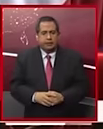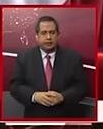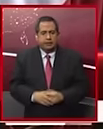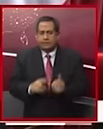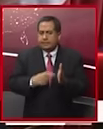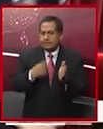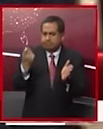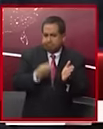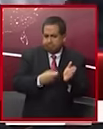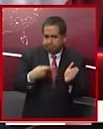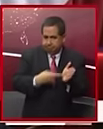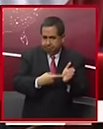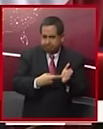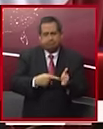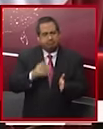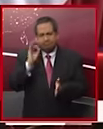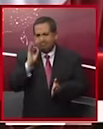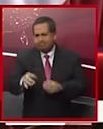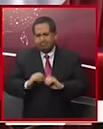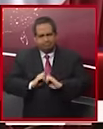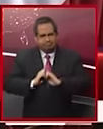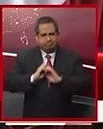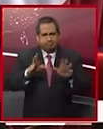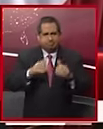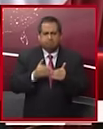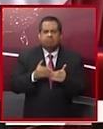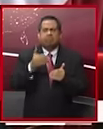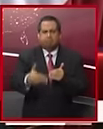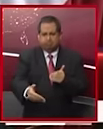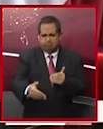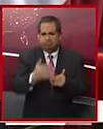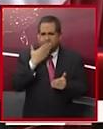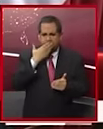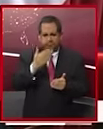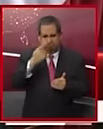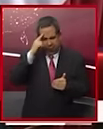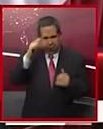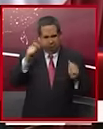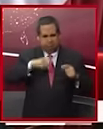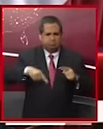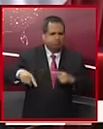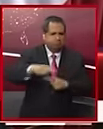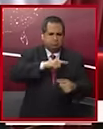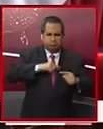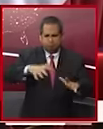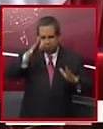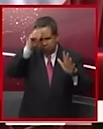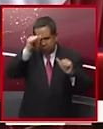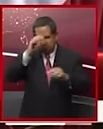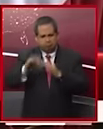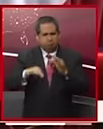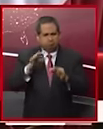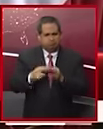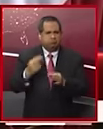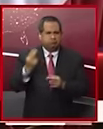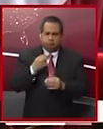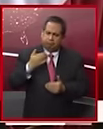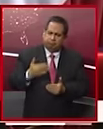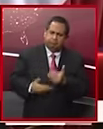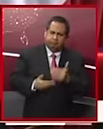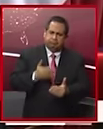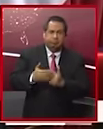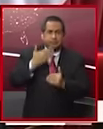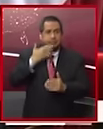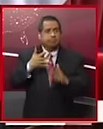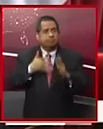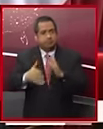Representa, sin lugar a dudas, un primer gran paso en la construcción de los acuerdos necesarios para llevar a buen